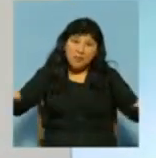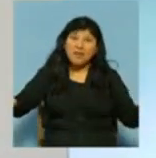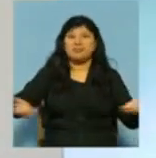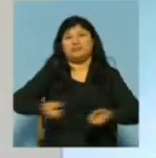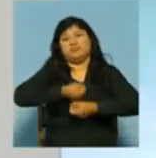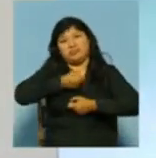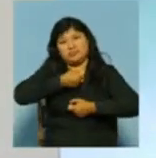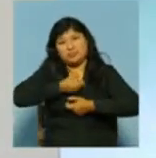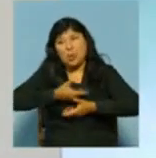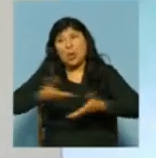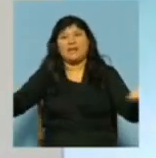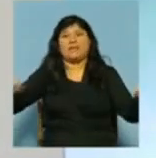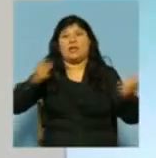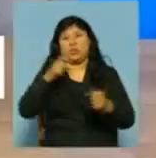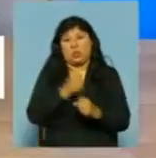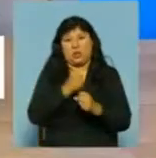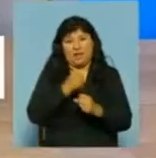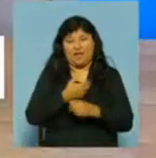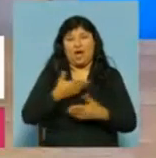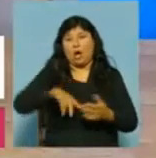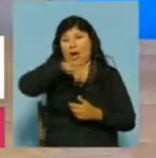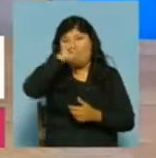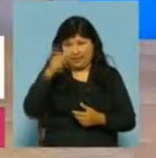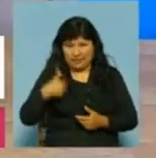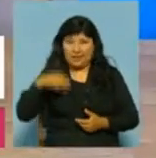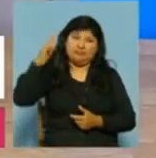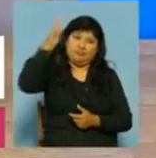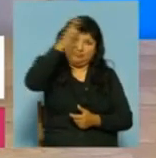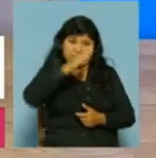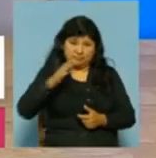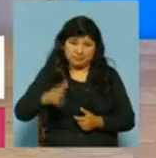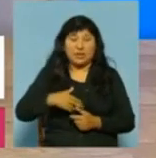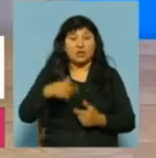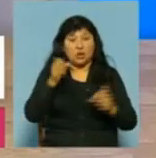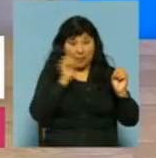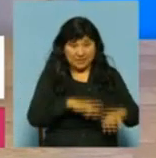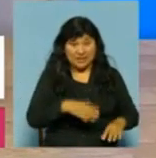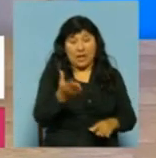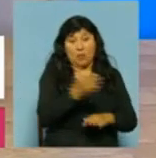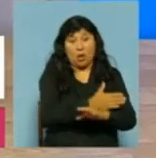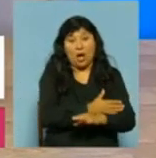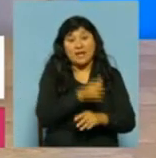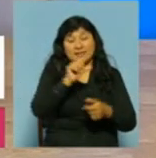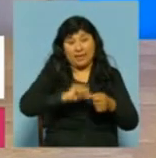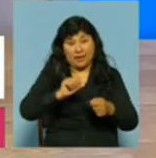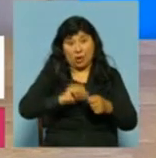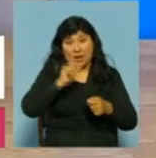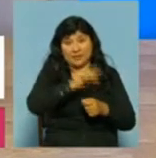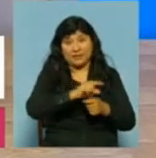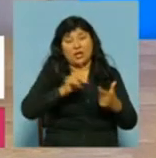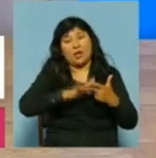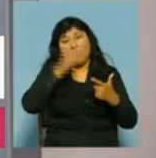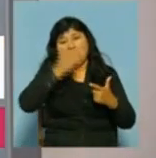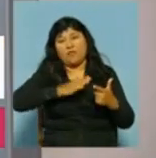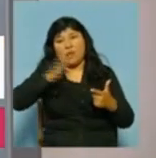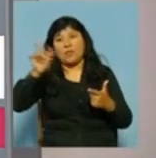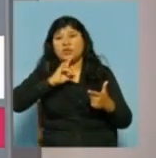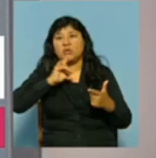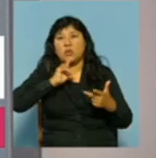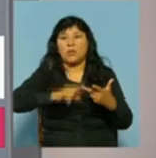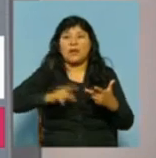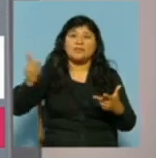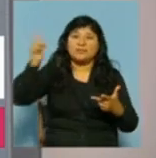jujuy plena campaña arrancamos el día domingo en santiago del estero función corral y ahí hicimos tucumán salta